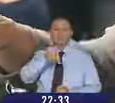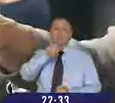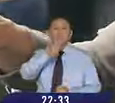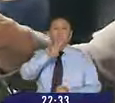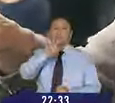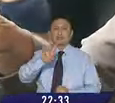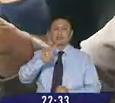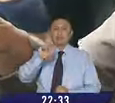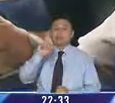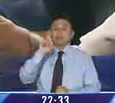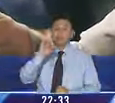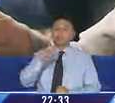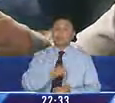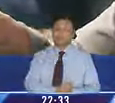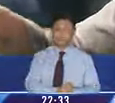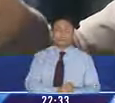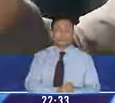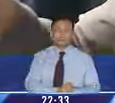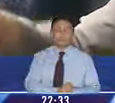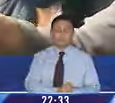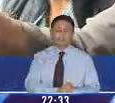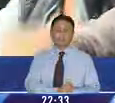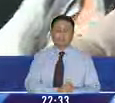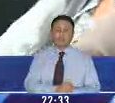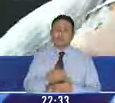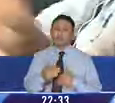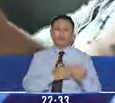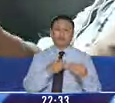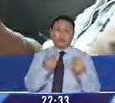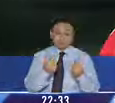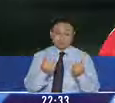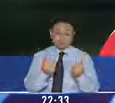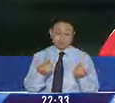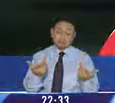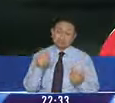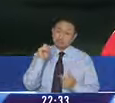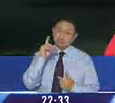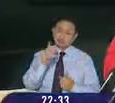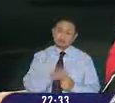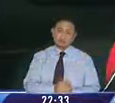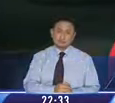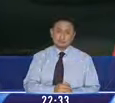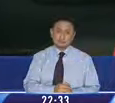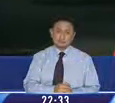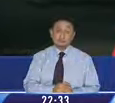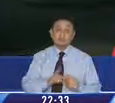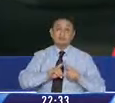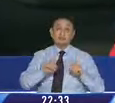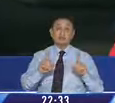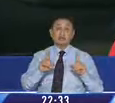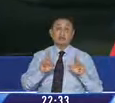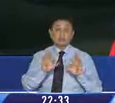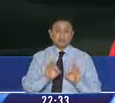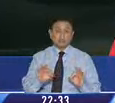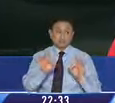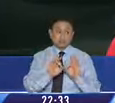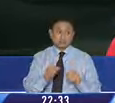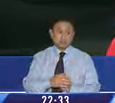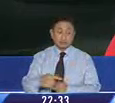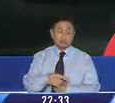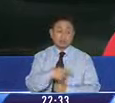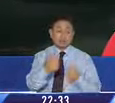es muy caro. Es muy caro. Así claro. Haya mejorado el octano. Así haya mejorado. Pero tengamos en cuenta que el rendimiento